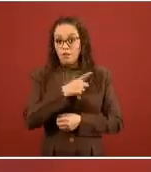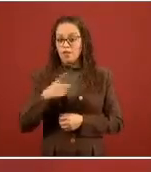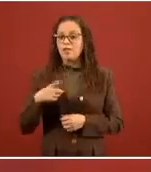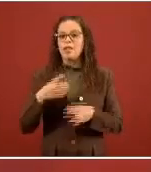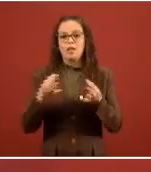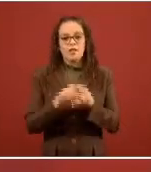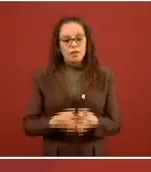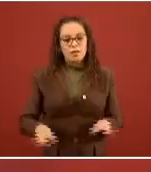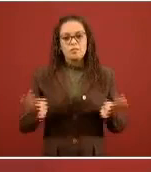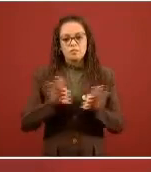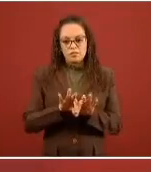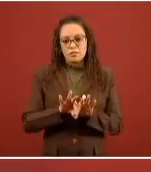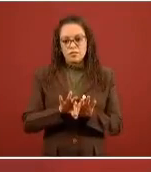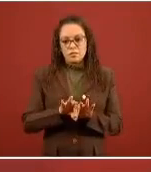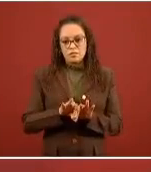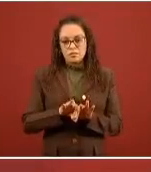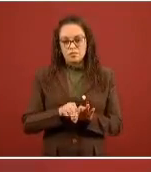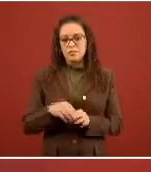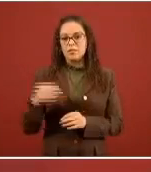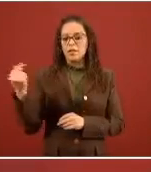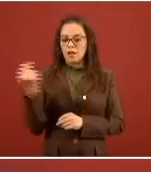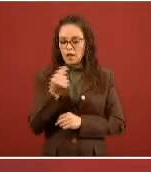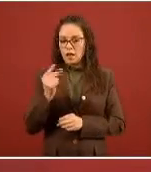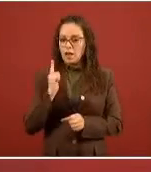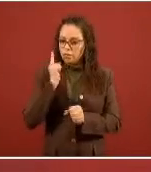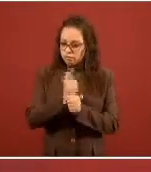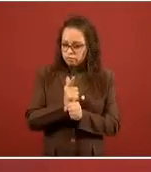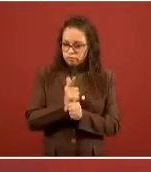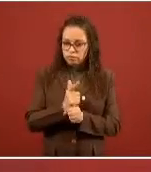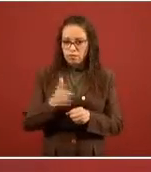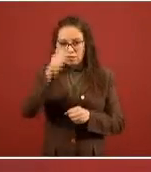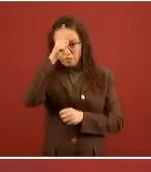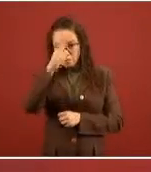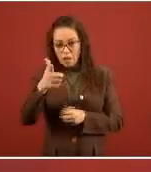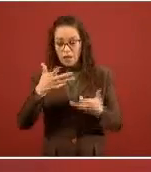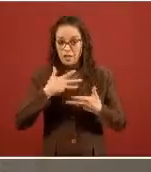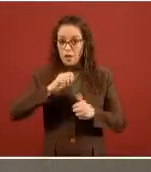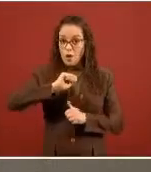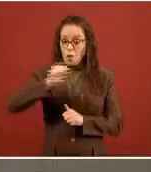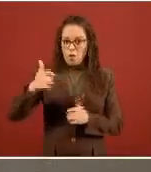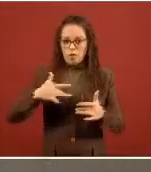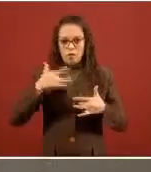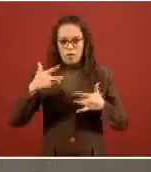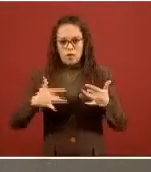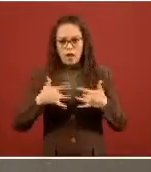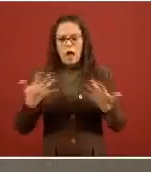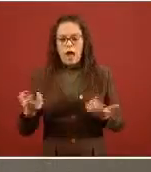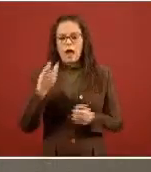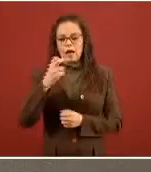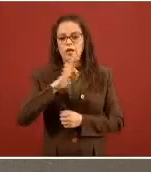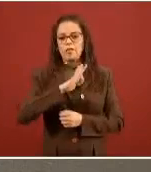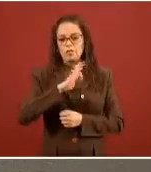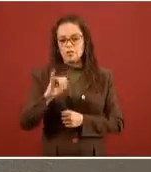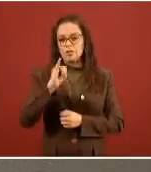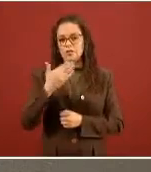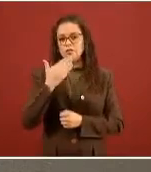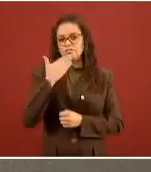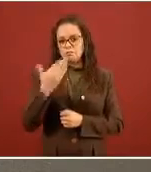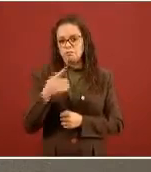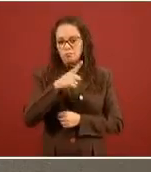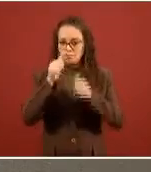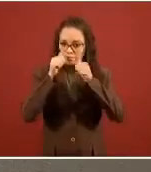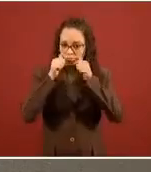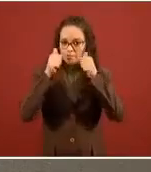presentes otra sintomatología respiratoria para que el caso pueda cumplir con la definición operacional y ser considerado